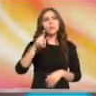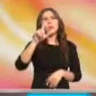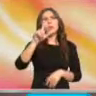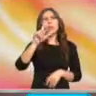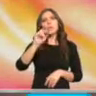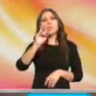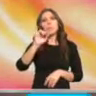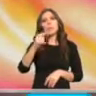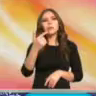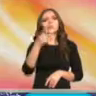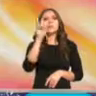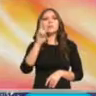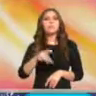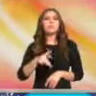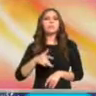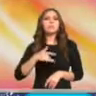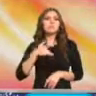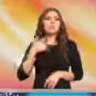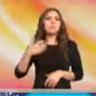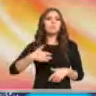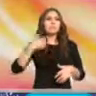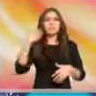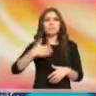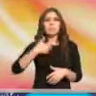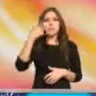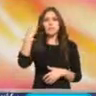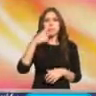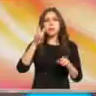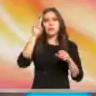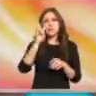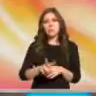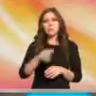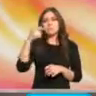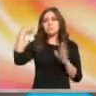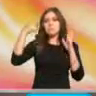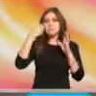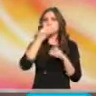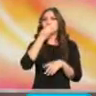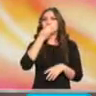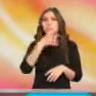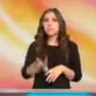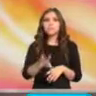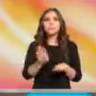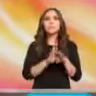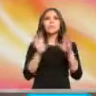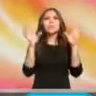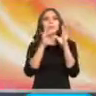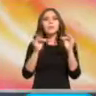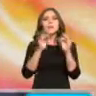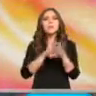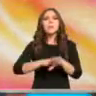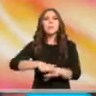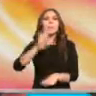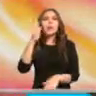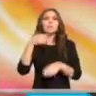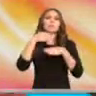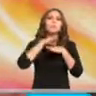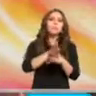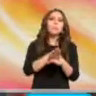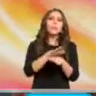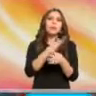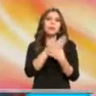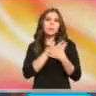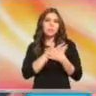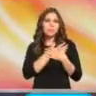Por eso da coraje que le hayan cambiado para El matrimonio Loving, pero la película en realidad está muy padre y habla como de más tipo de amores. O sea, podemos sacar